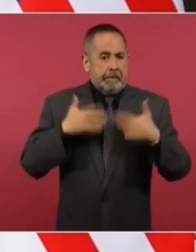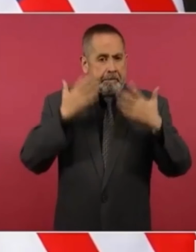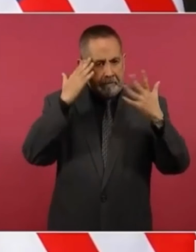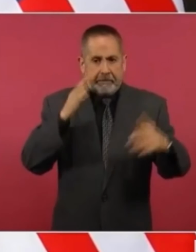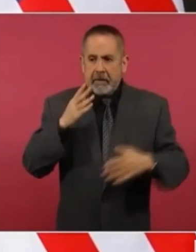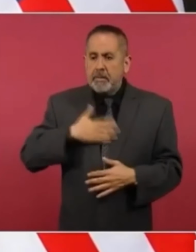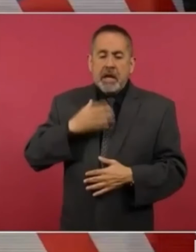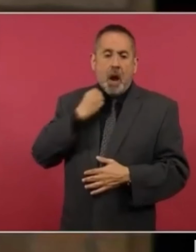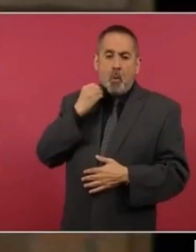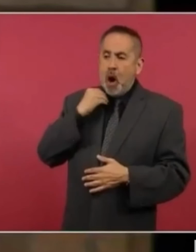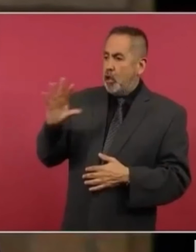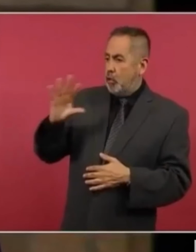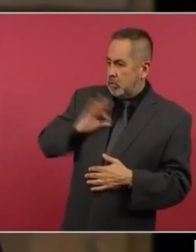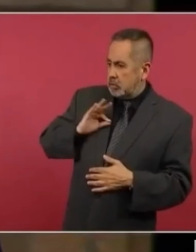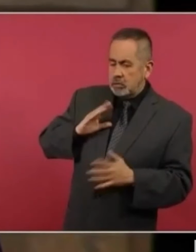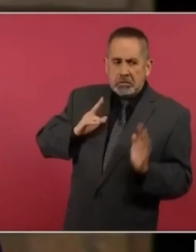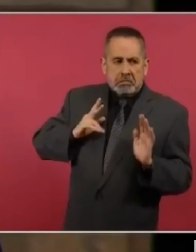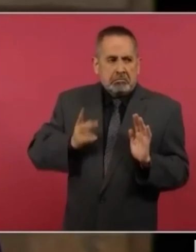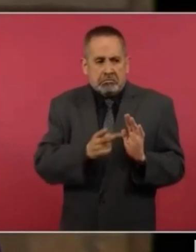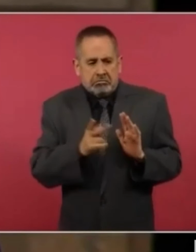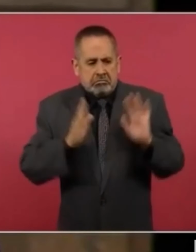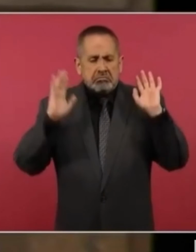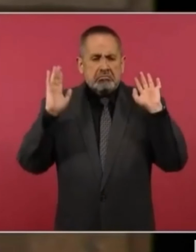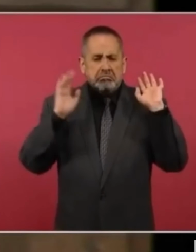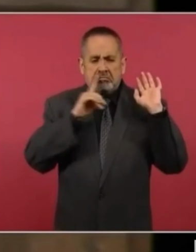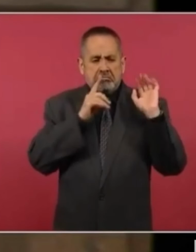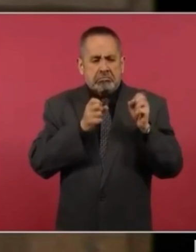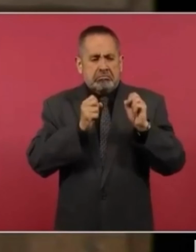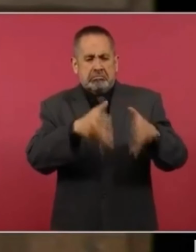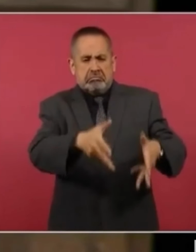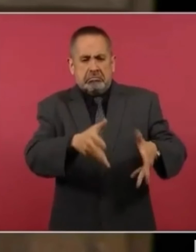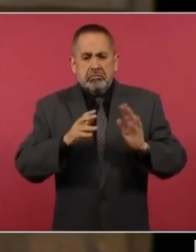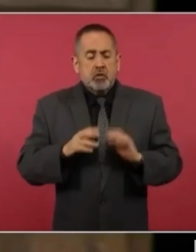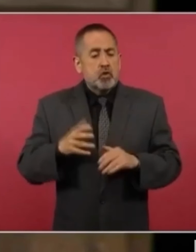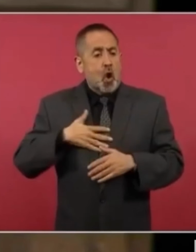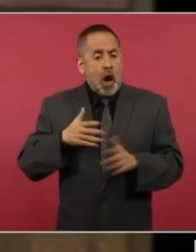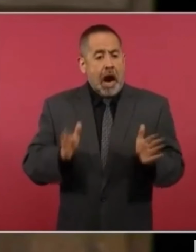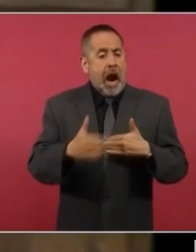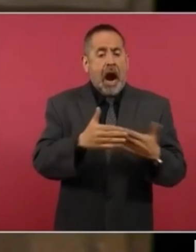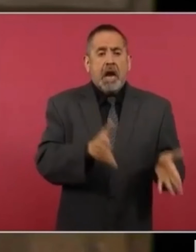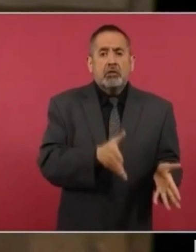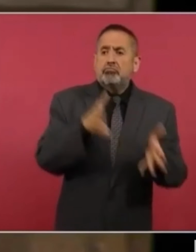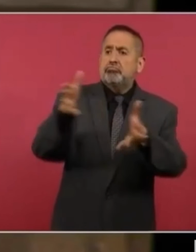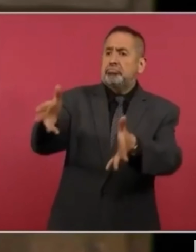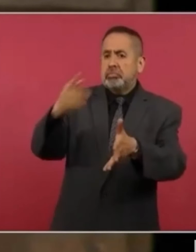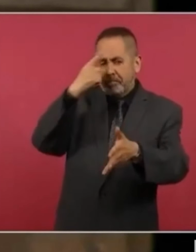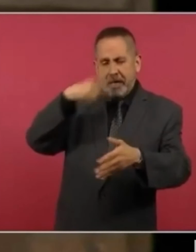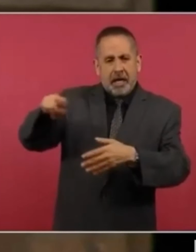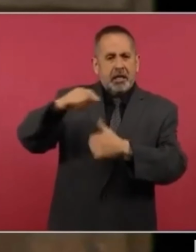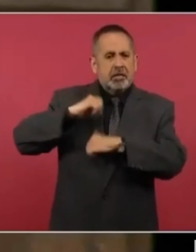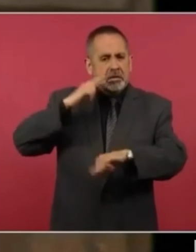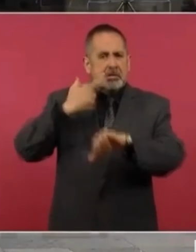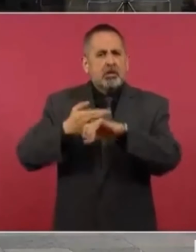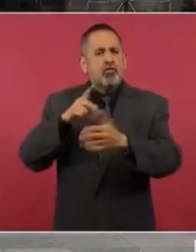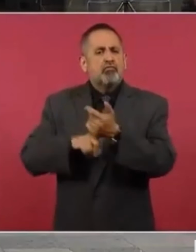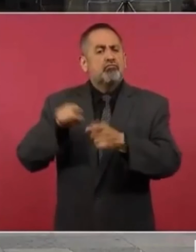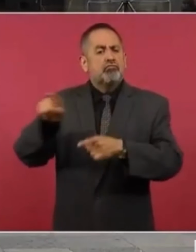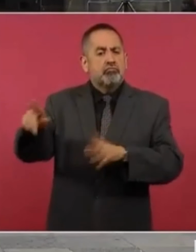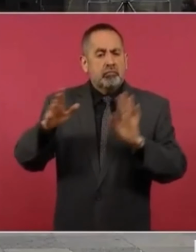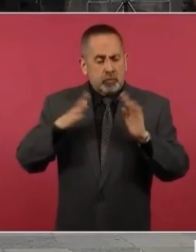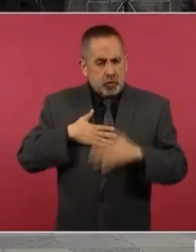me han sugerido que yo pregunte de qué se trataban los documentos. Entregué las cajas. Ellos han entregado las cajas a los archivos y